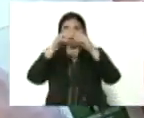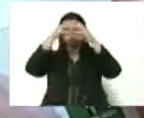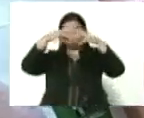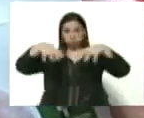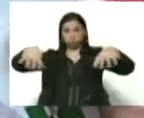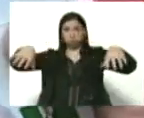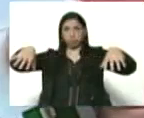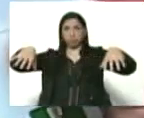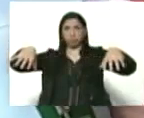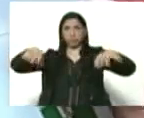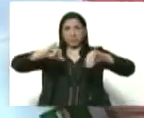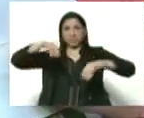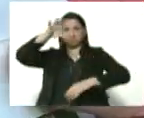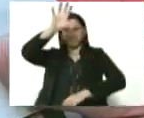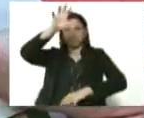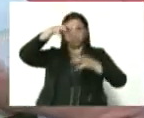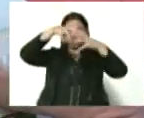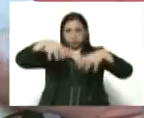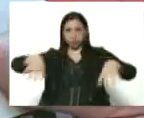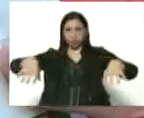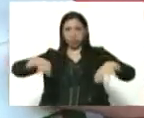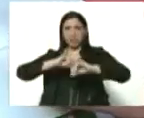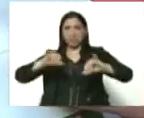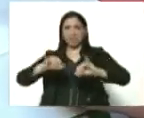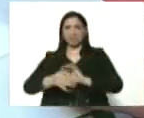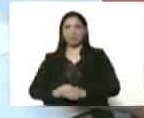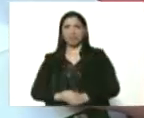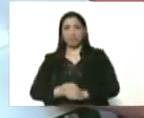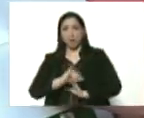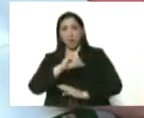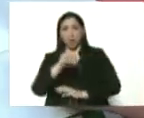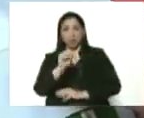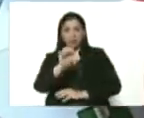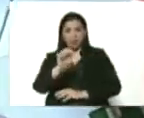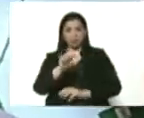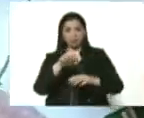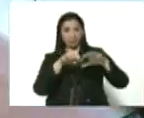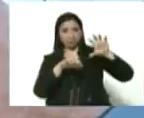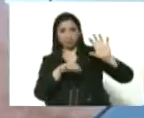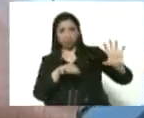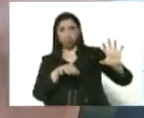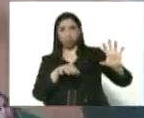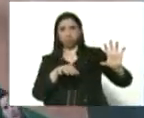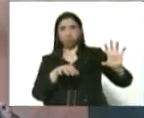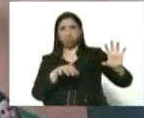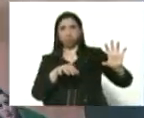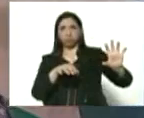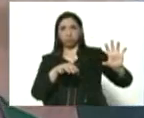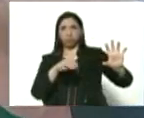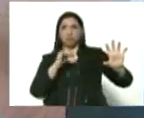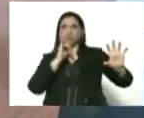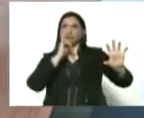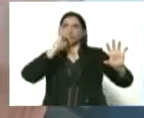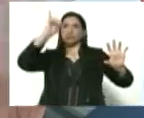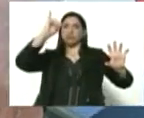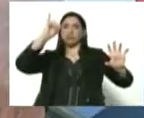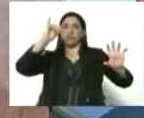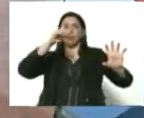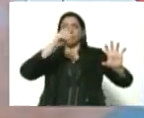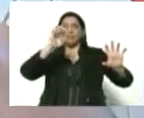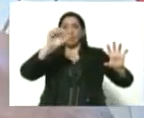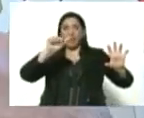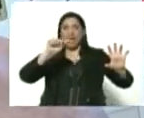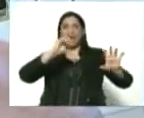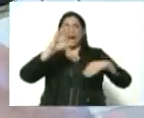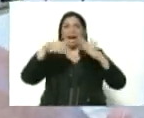rápidamente, como bien lo dice alias Pepero, José Alberto Socorro Hernández, lleva a la DEA y de la DEA al gobierno de los Estados Unidos de